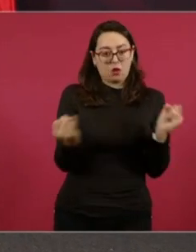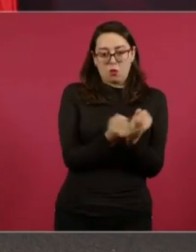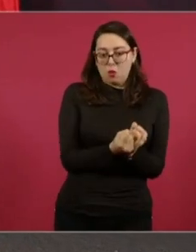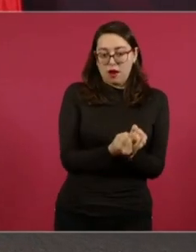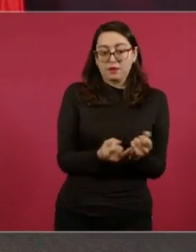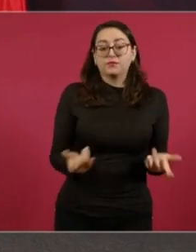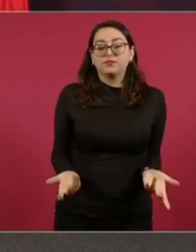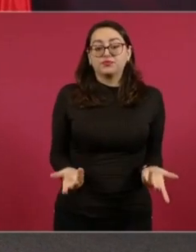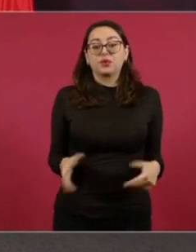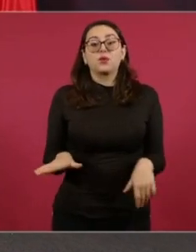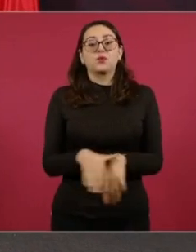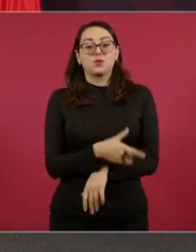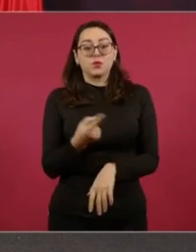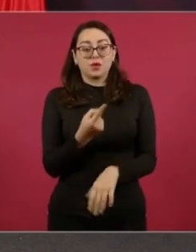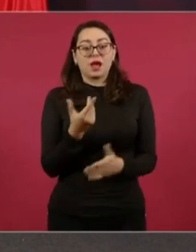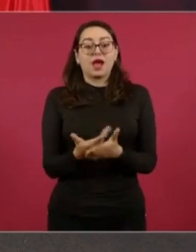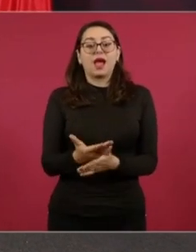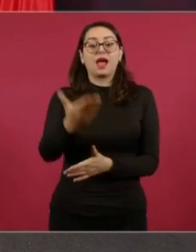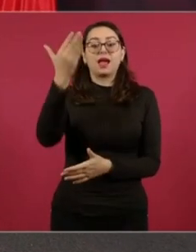hubieron dos reformas